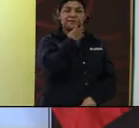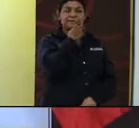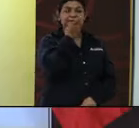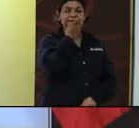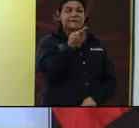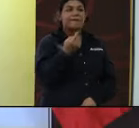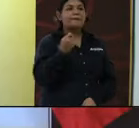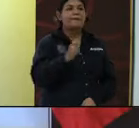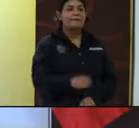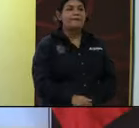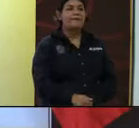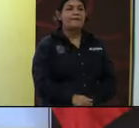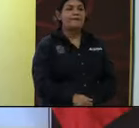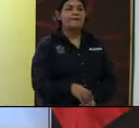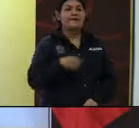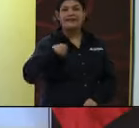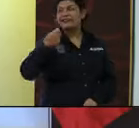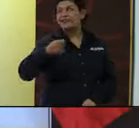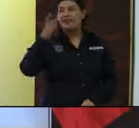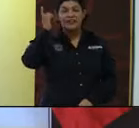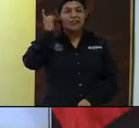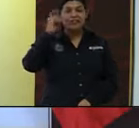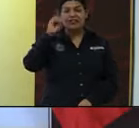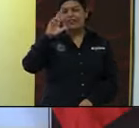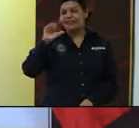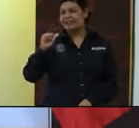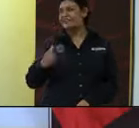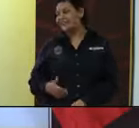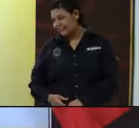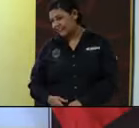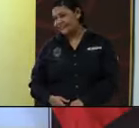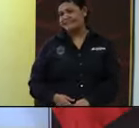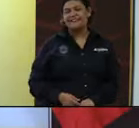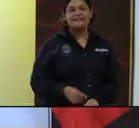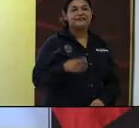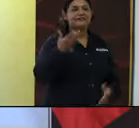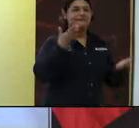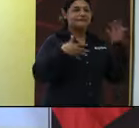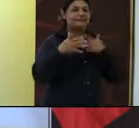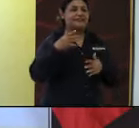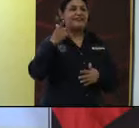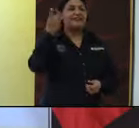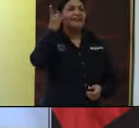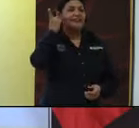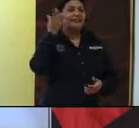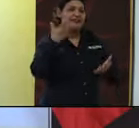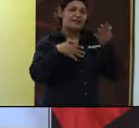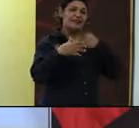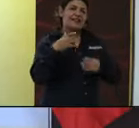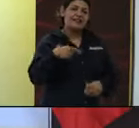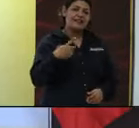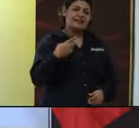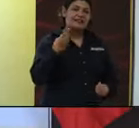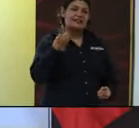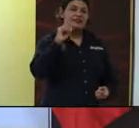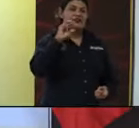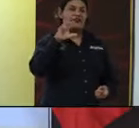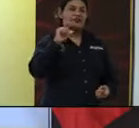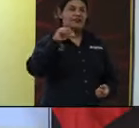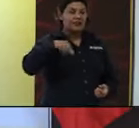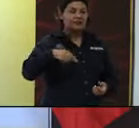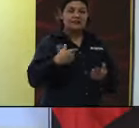también y saludo a Dora, licenciada Dora, mira, la licenciada en lenguaje de señas, porque también esta